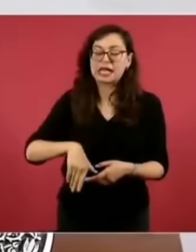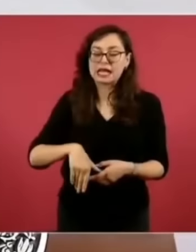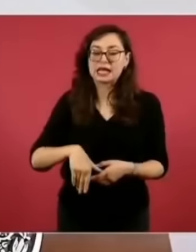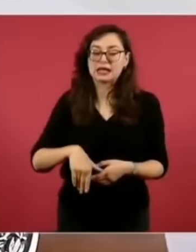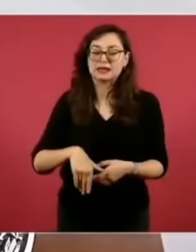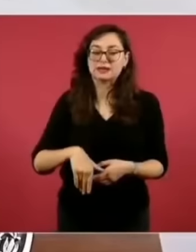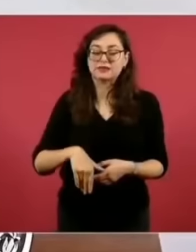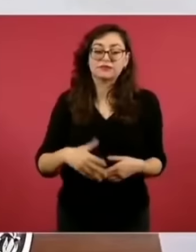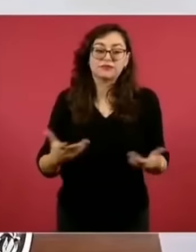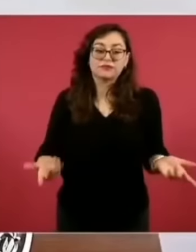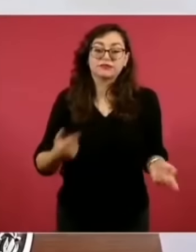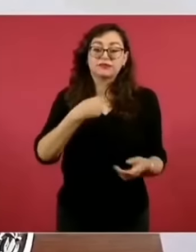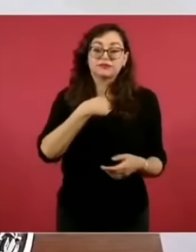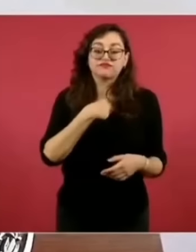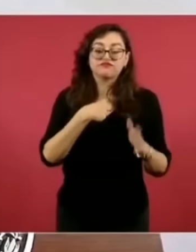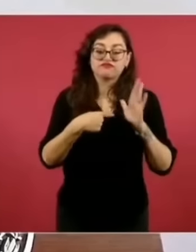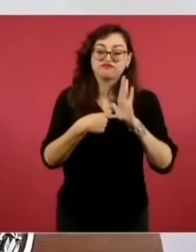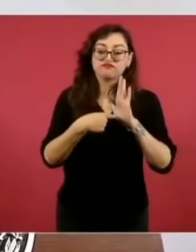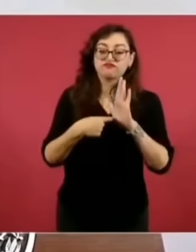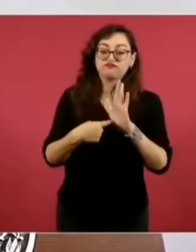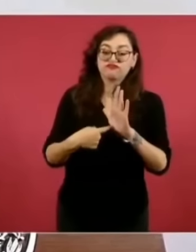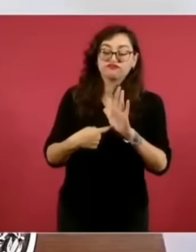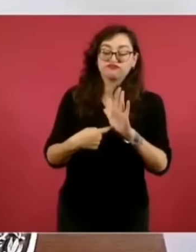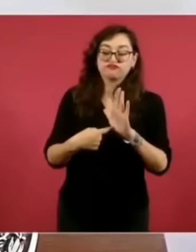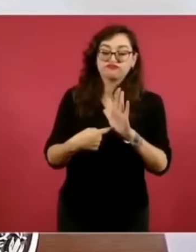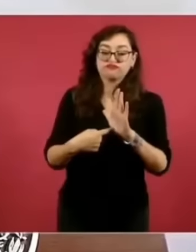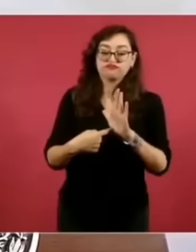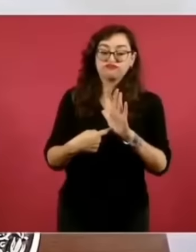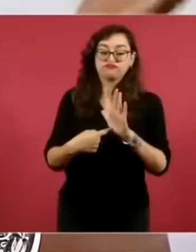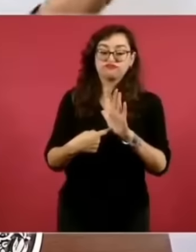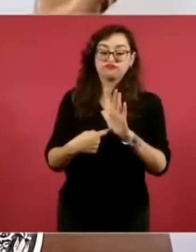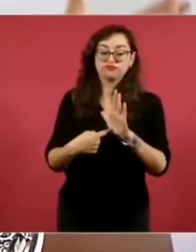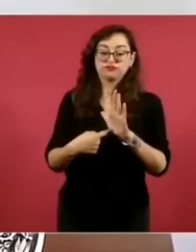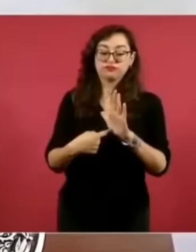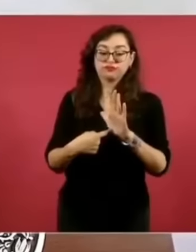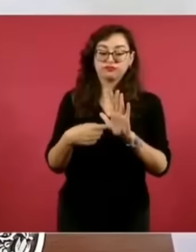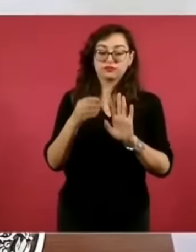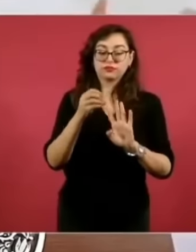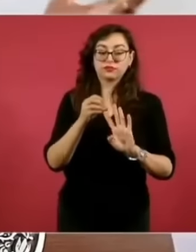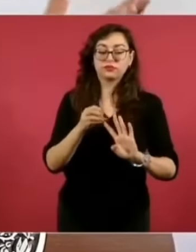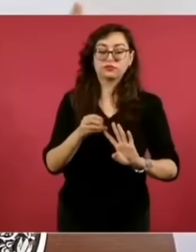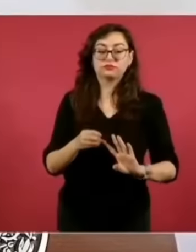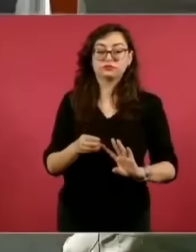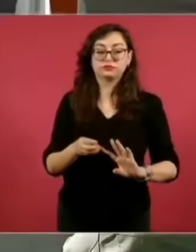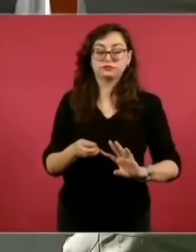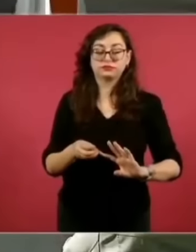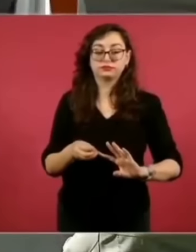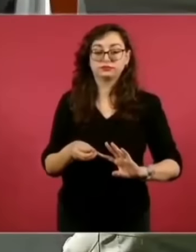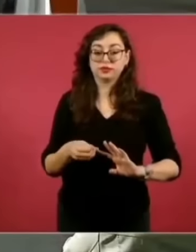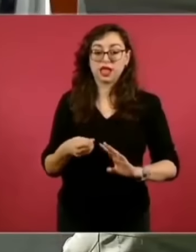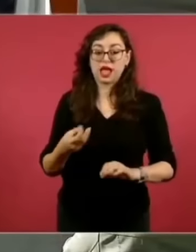cuando sostengo que le dio entrada en su programa